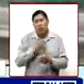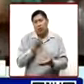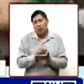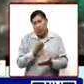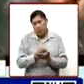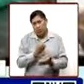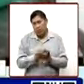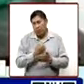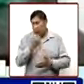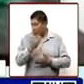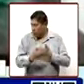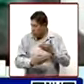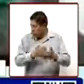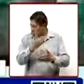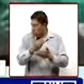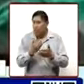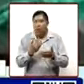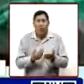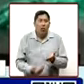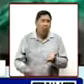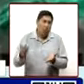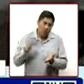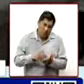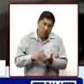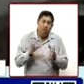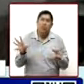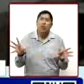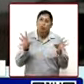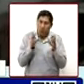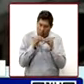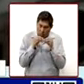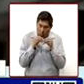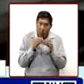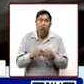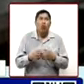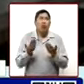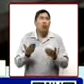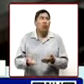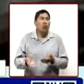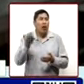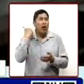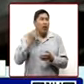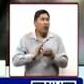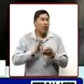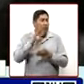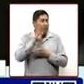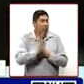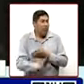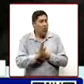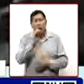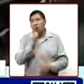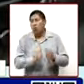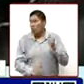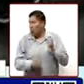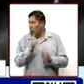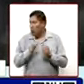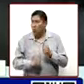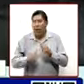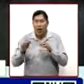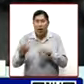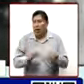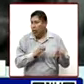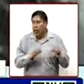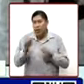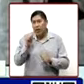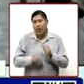tenemos que generar una siguiente reunión como la que se tuvo en febrero, pero evaluando cuál ha sido el alcance de